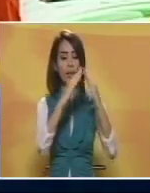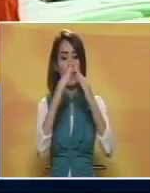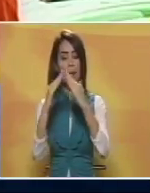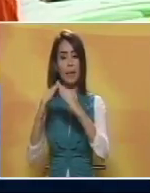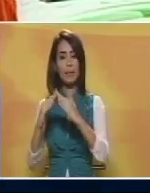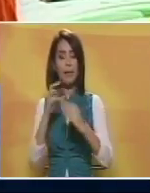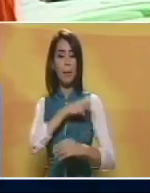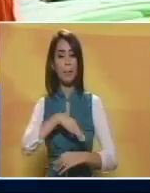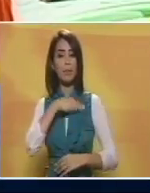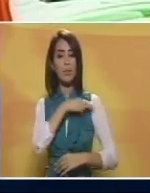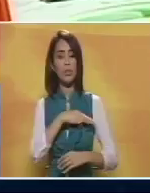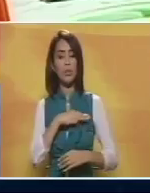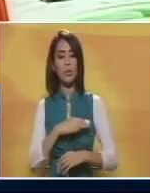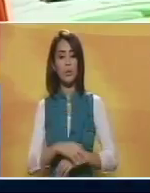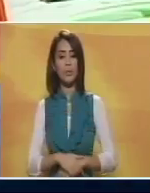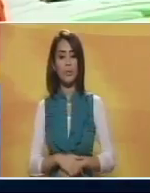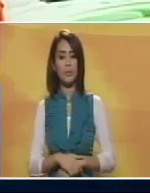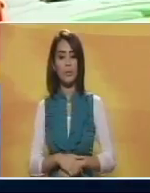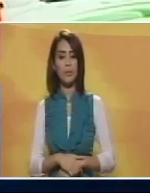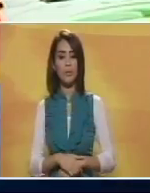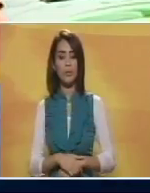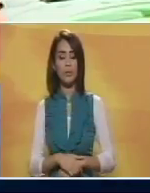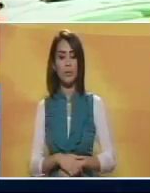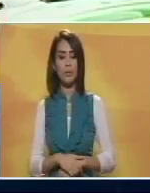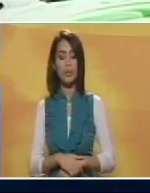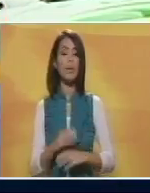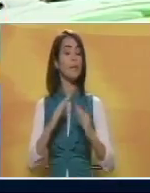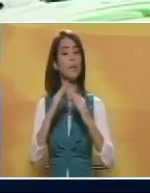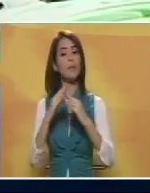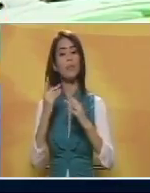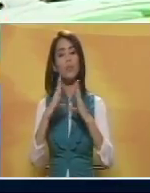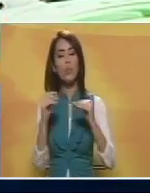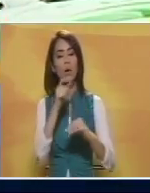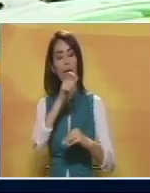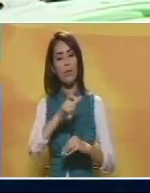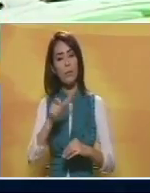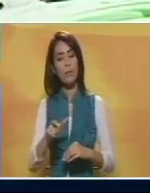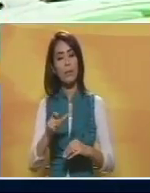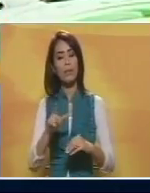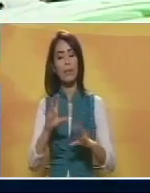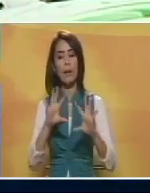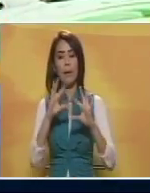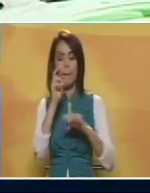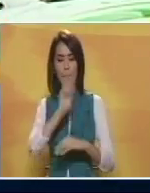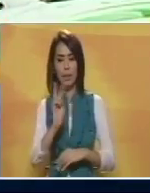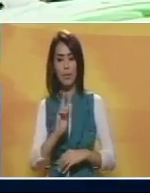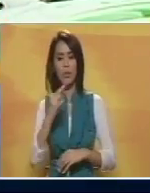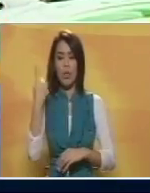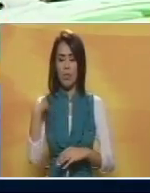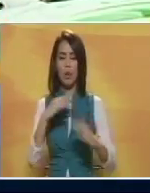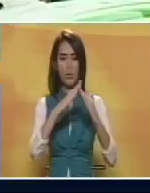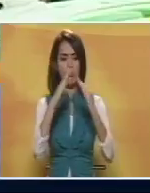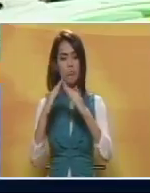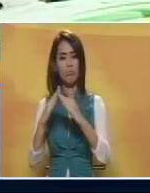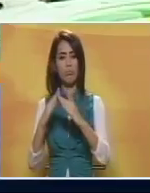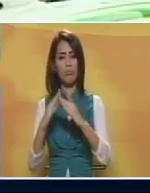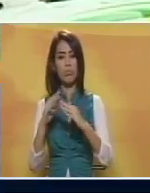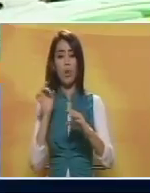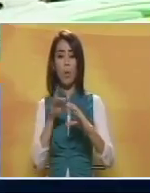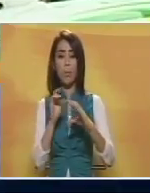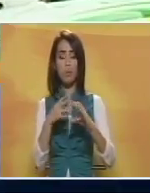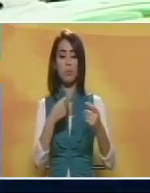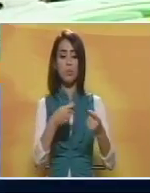Vivienda Venezuela y que todas las familias venezolanas tengan una vivienda, hoy distribuida con el carnet de la